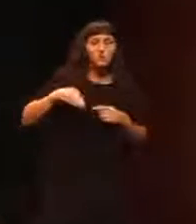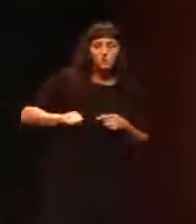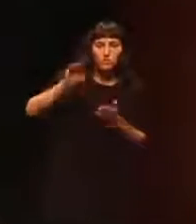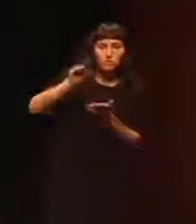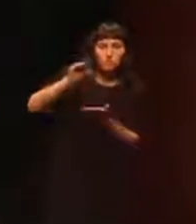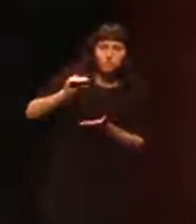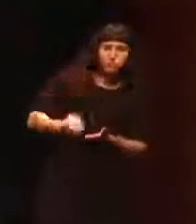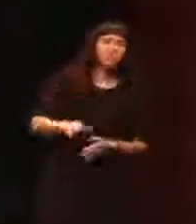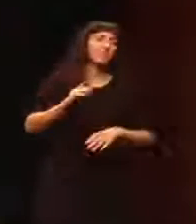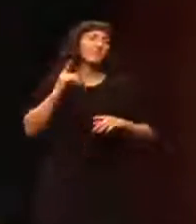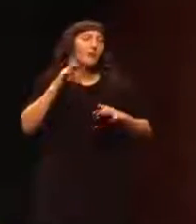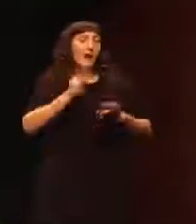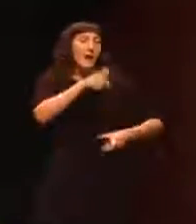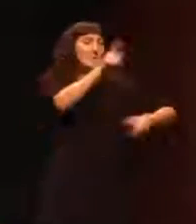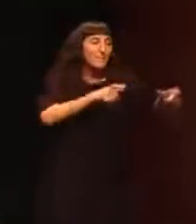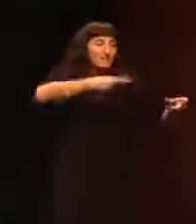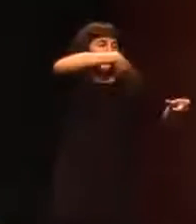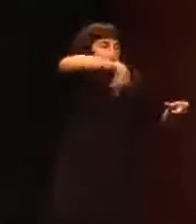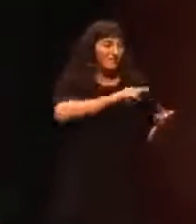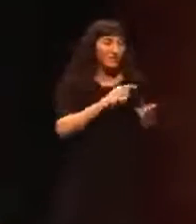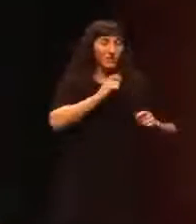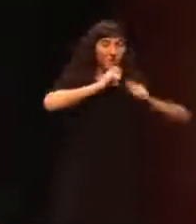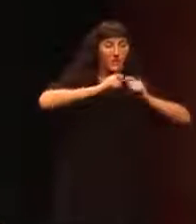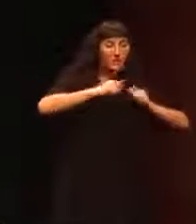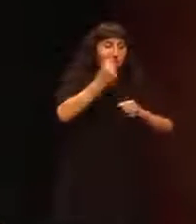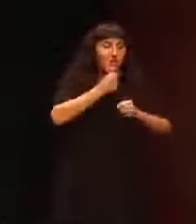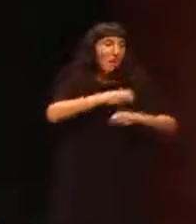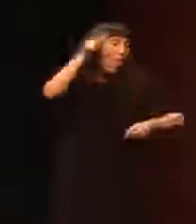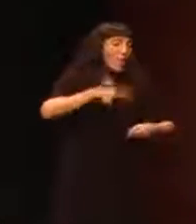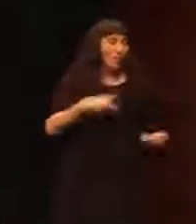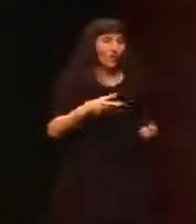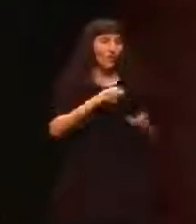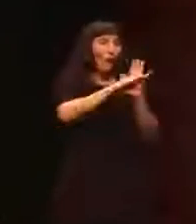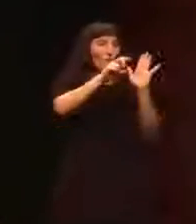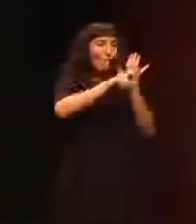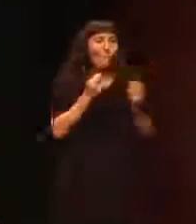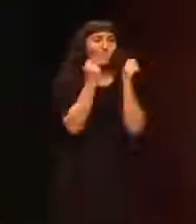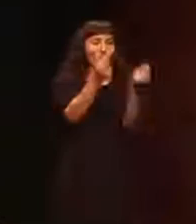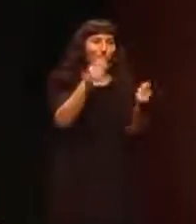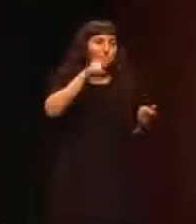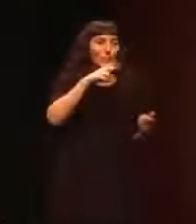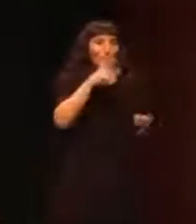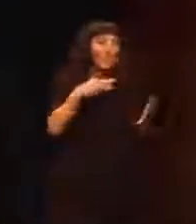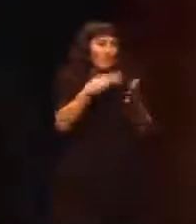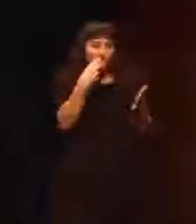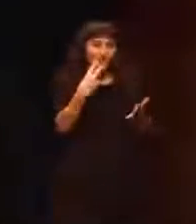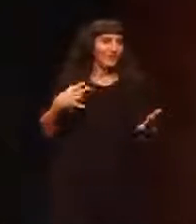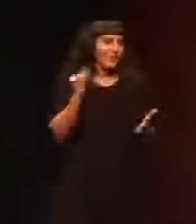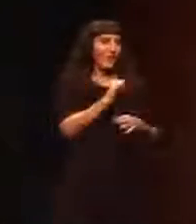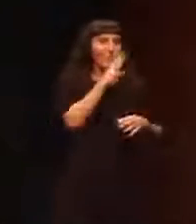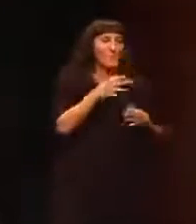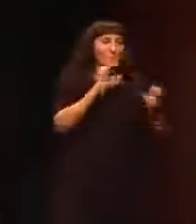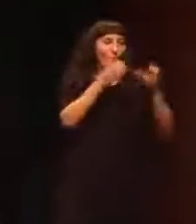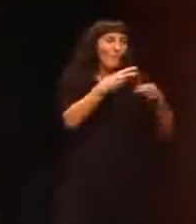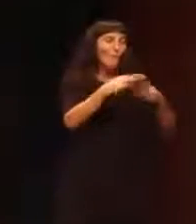más barato, aquellos que nunca jamás han hecho una entrevista de trabajo ni han entregado un currículum porque les enchufaban en las diputaciones o en sus